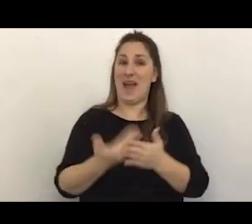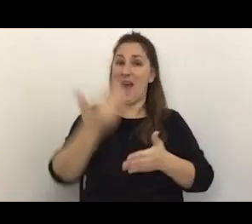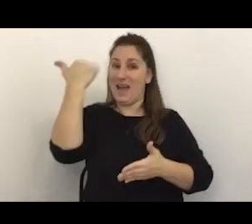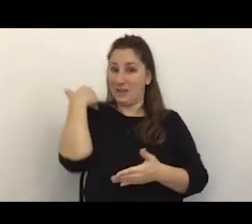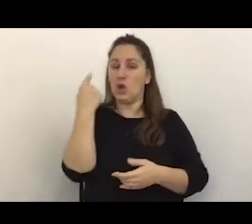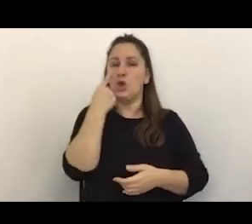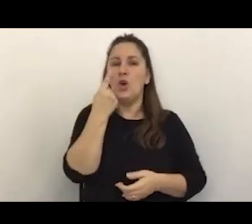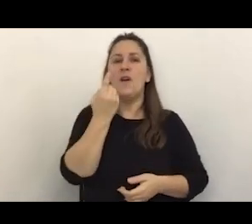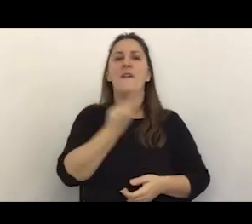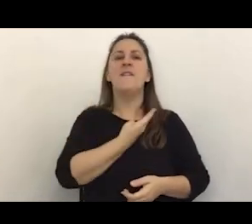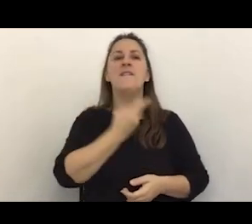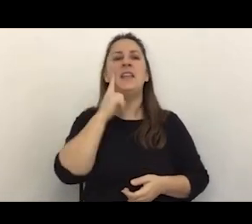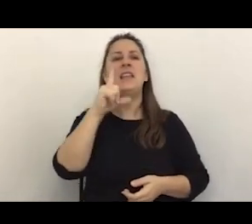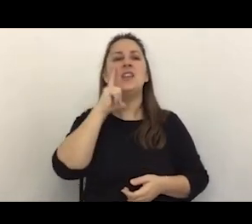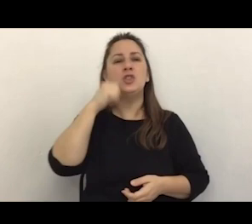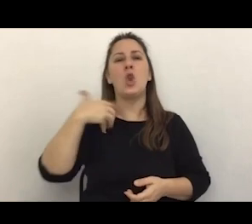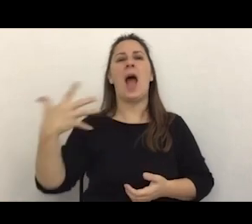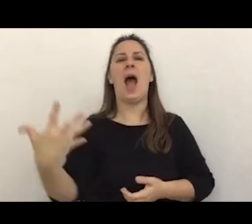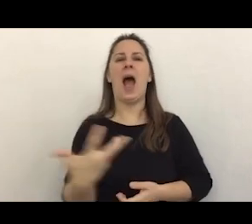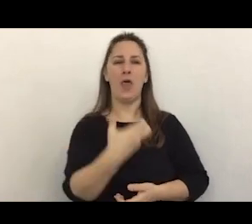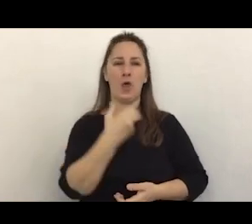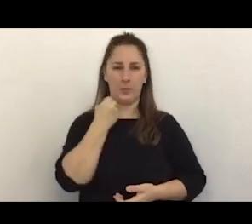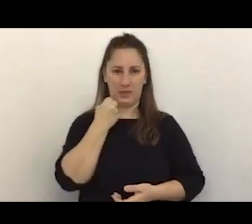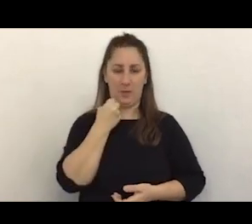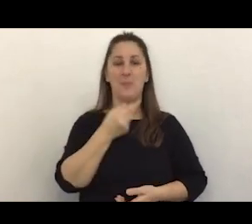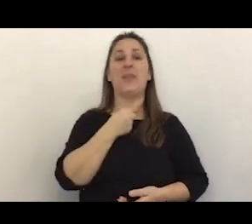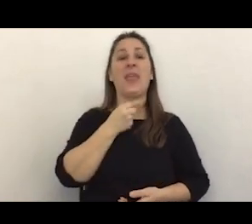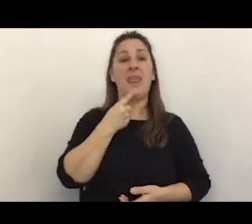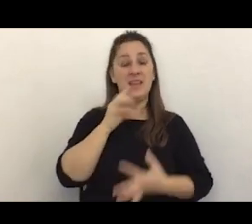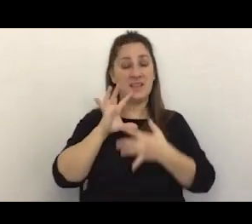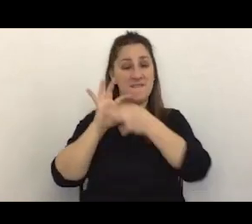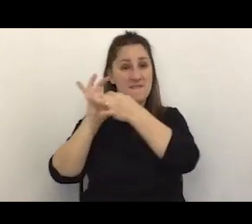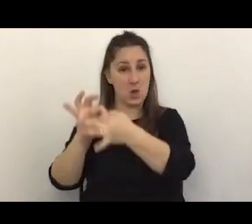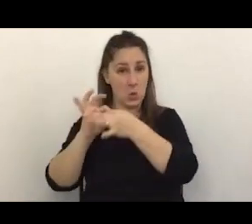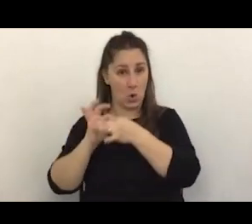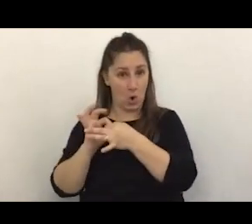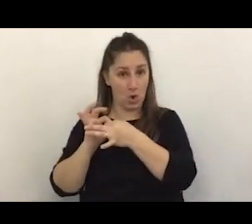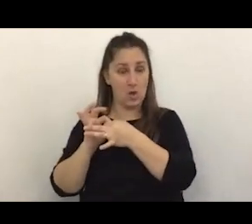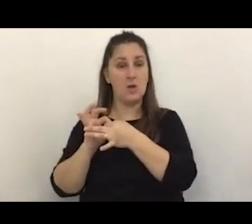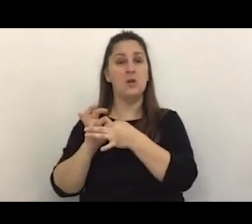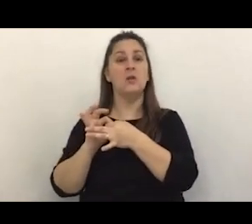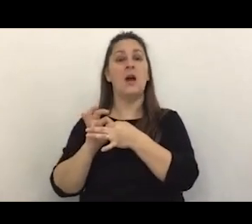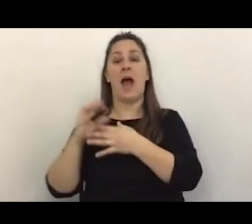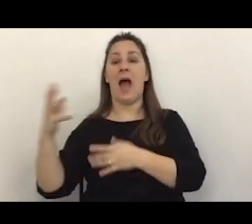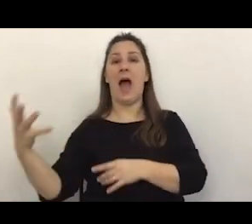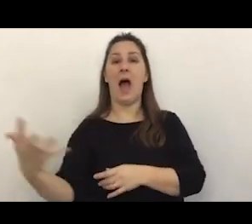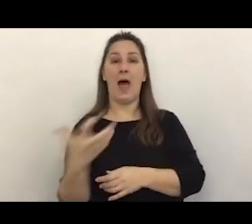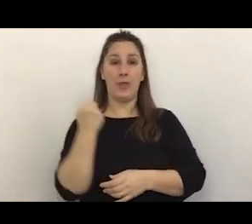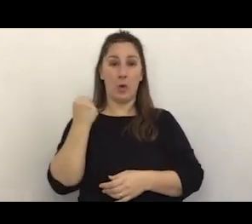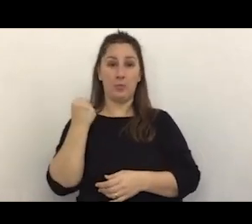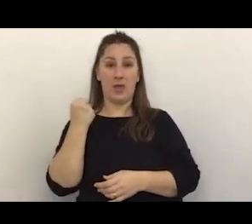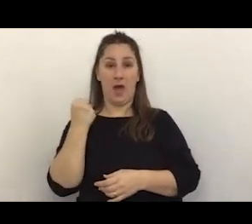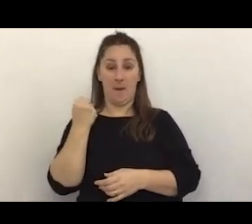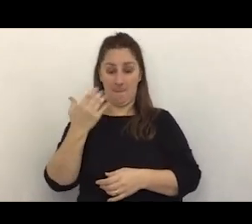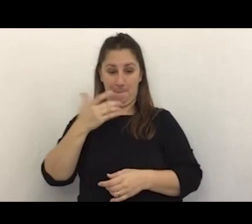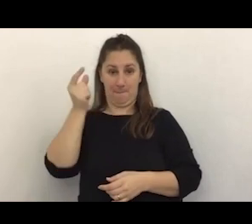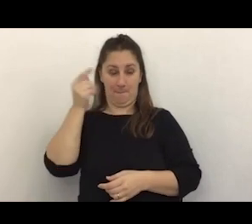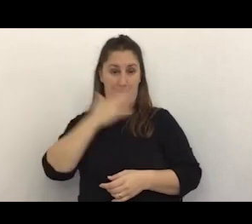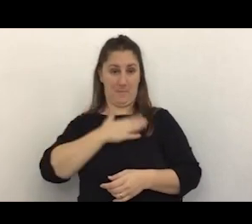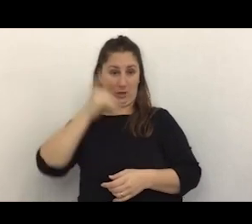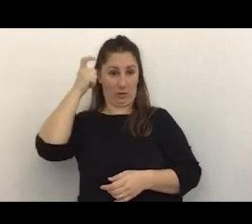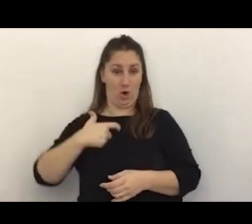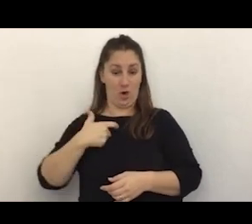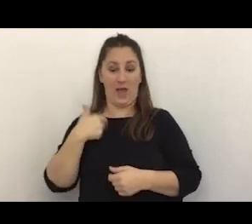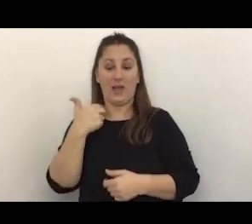filiación adoptiva. Es decir, aquel vínculo entre adoptantes y adoptados, ¿sí?, que